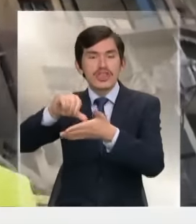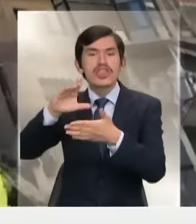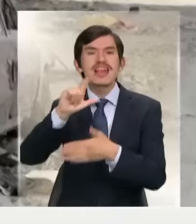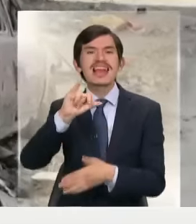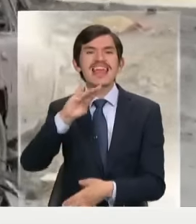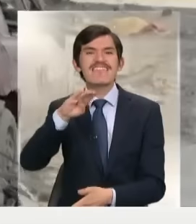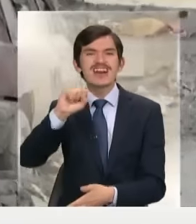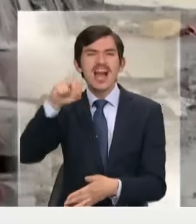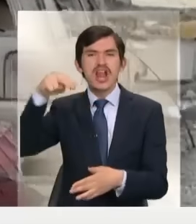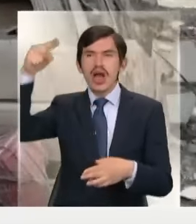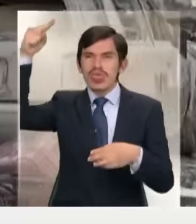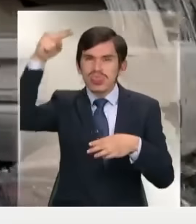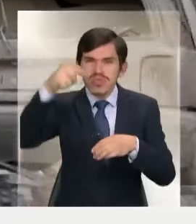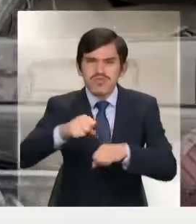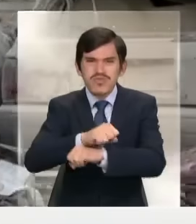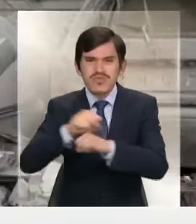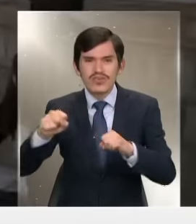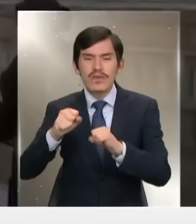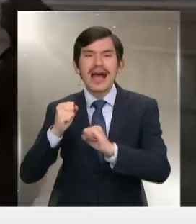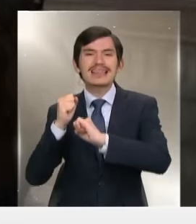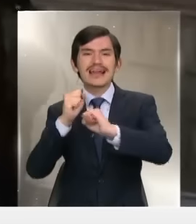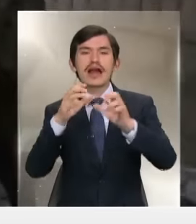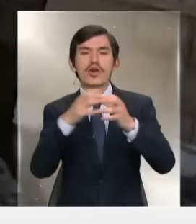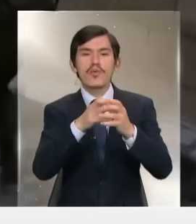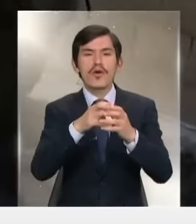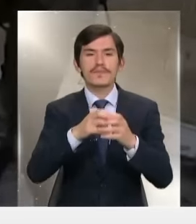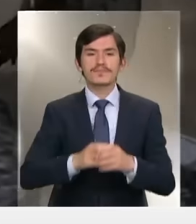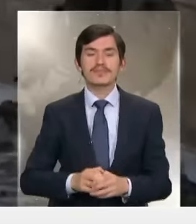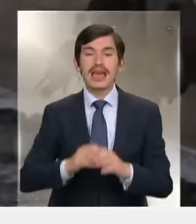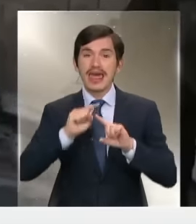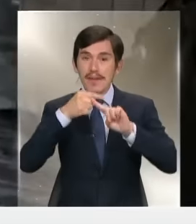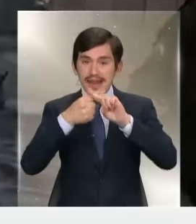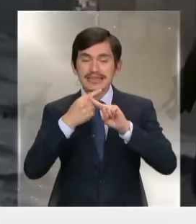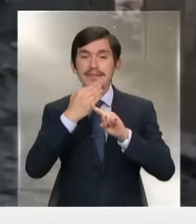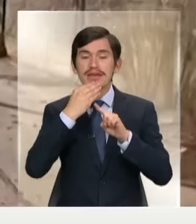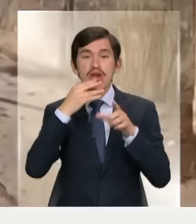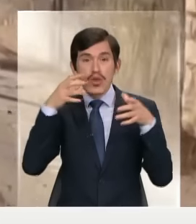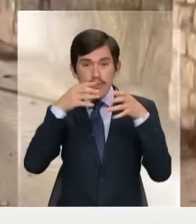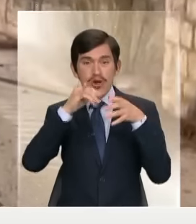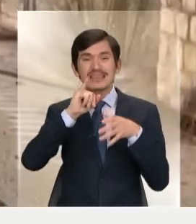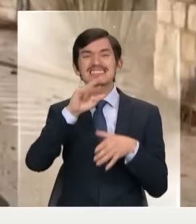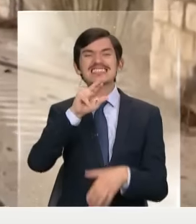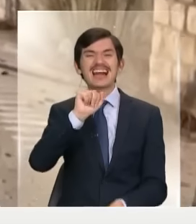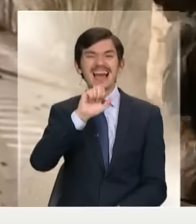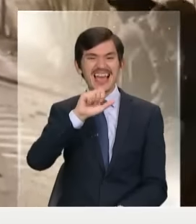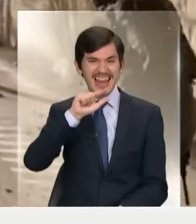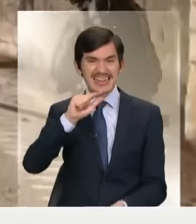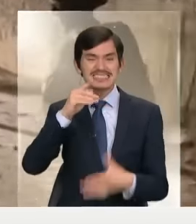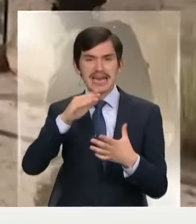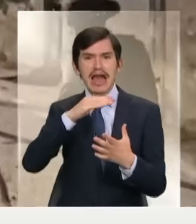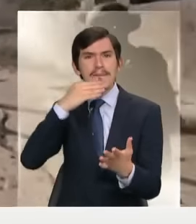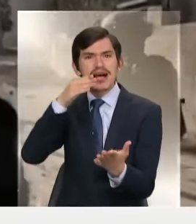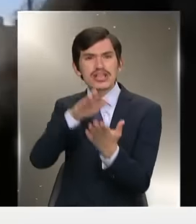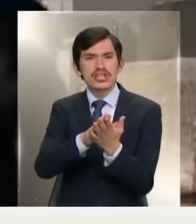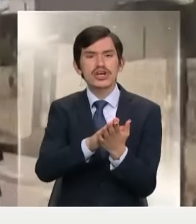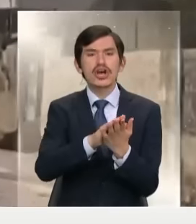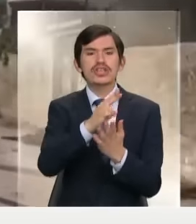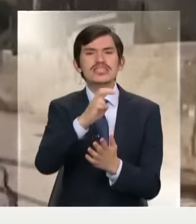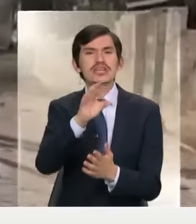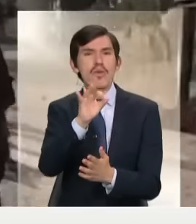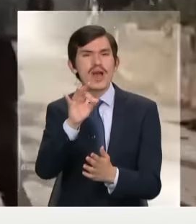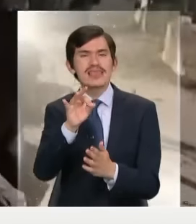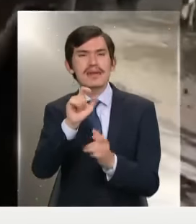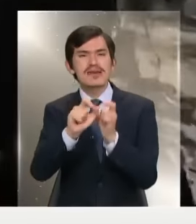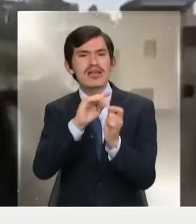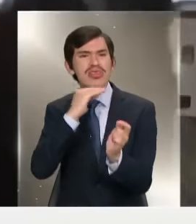Líbano para atacar al grupo Hezbollah. Además, las tropas israelíes dicen haber matado a 250 milicianos libaneses